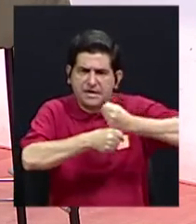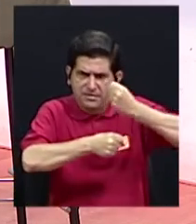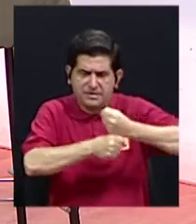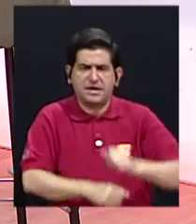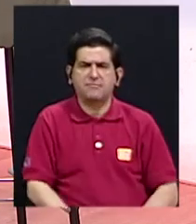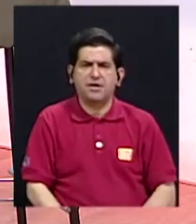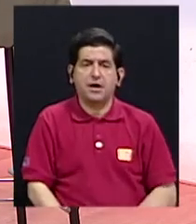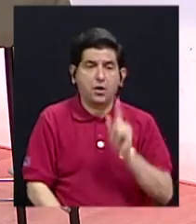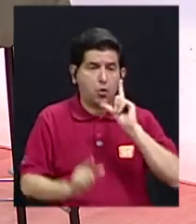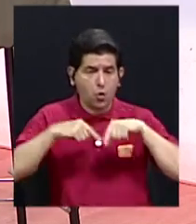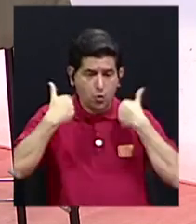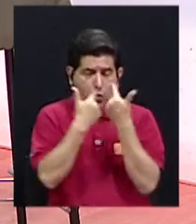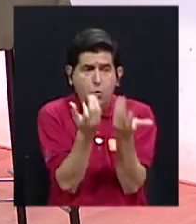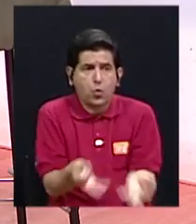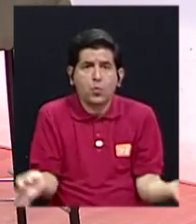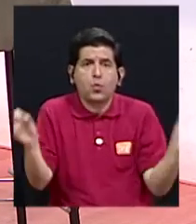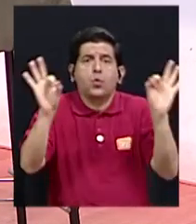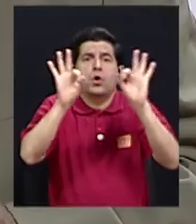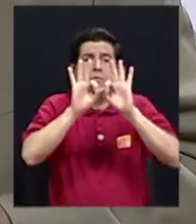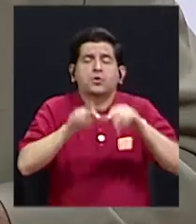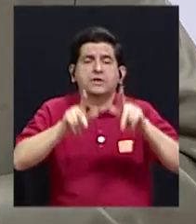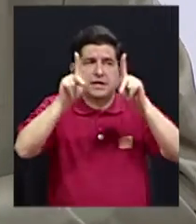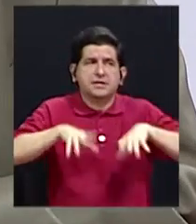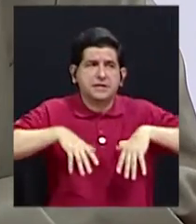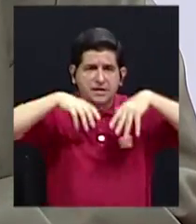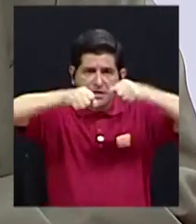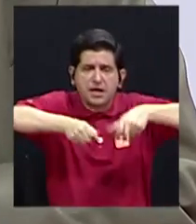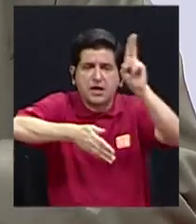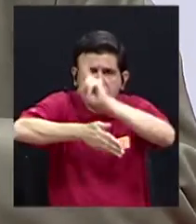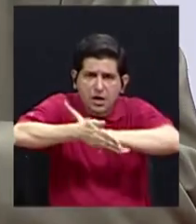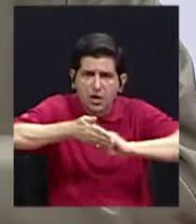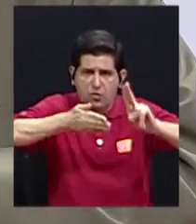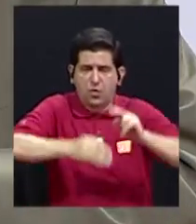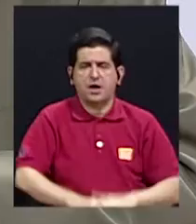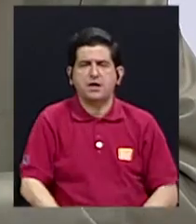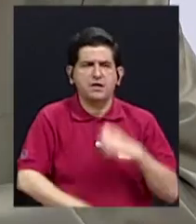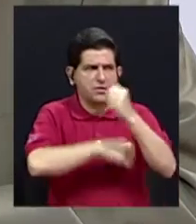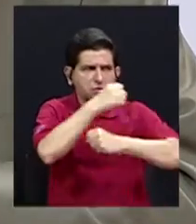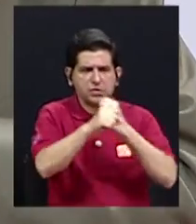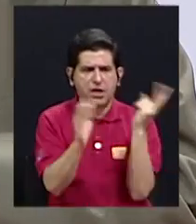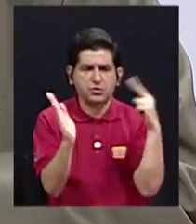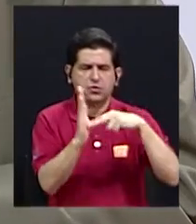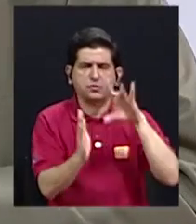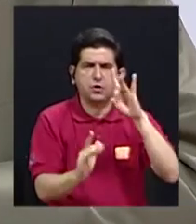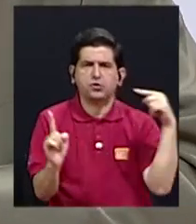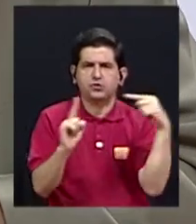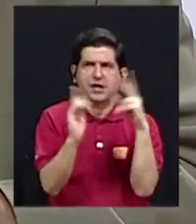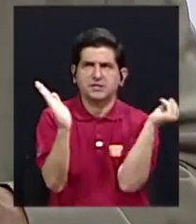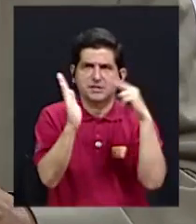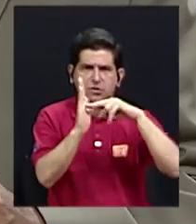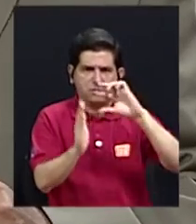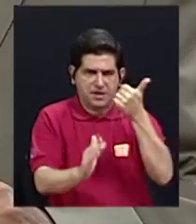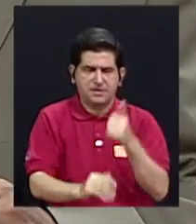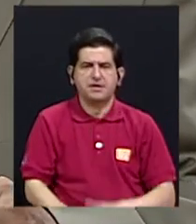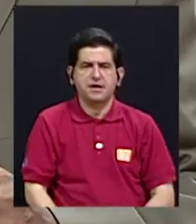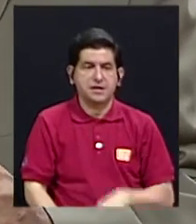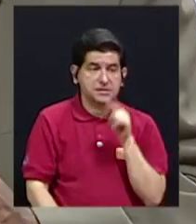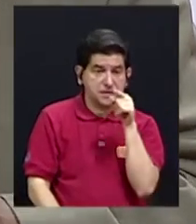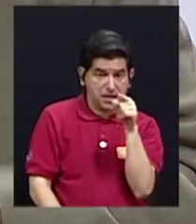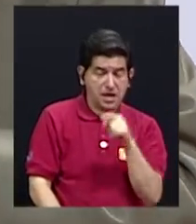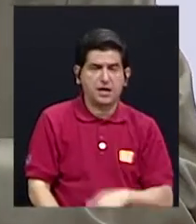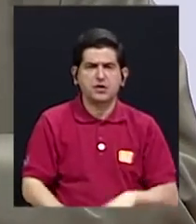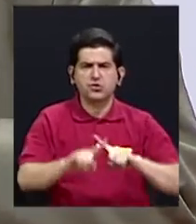un conjunto importante de graduados universitarios entre el año 2008 y 2010 y llega a un conjunto de